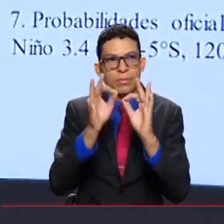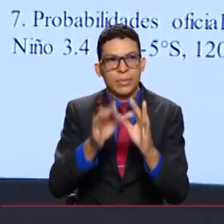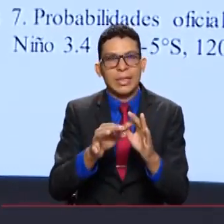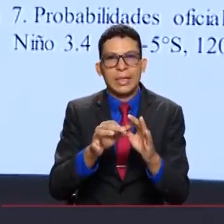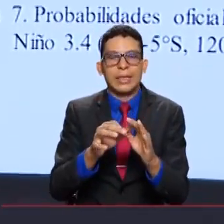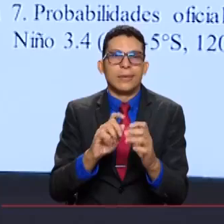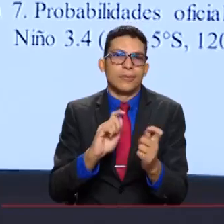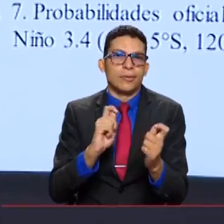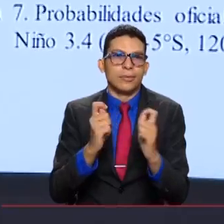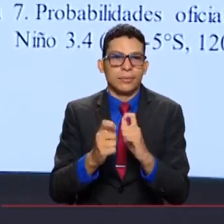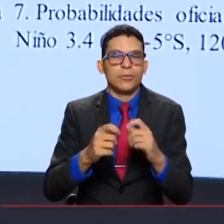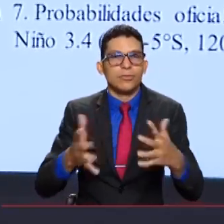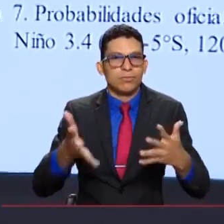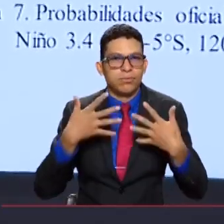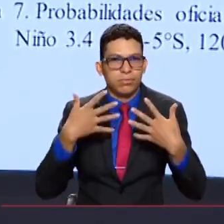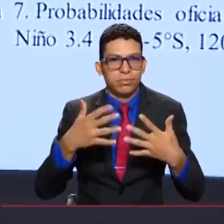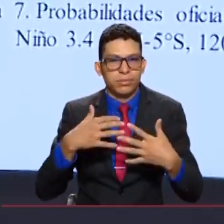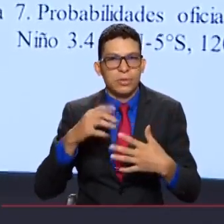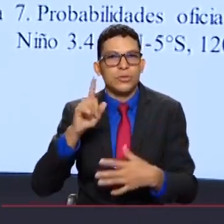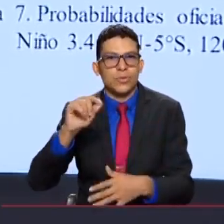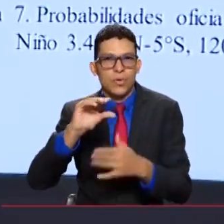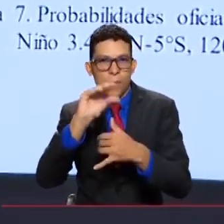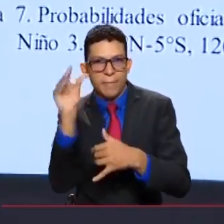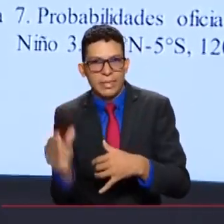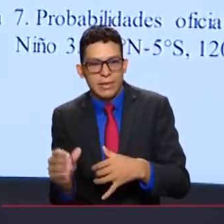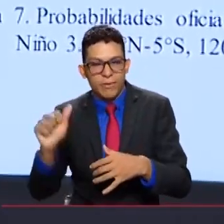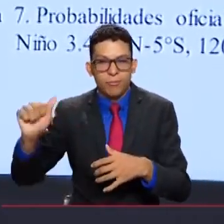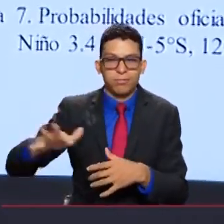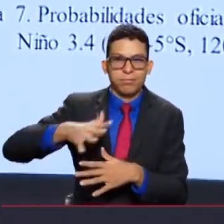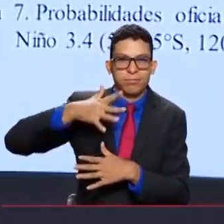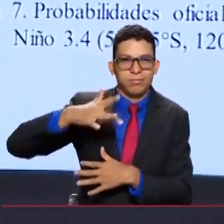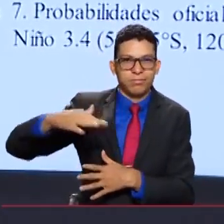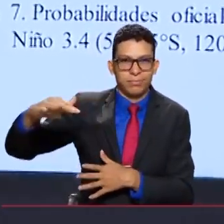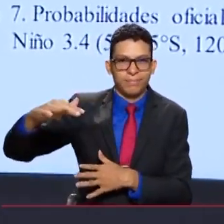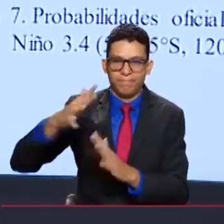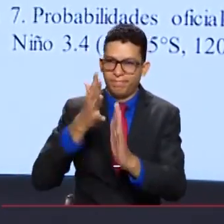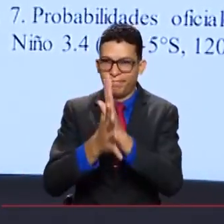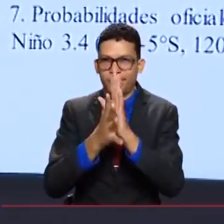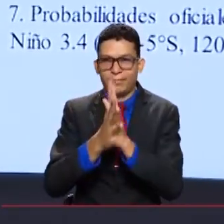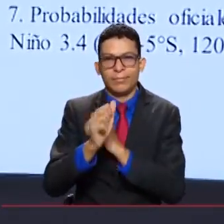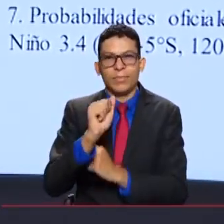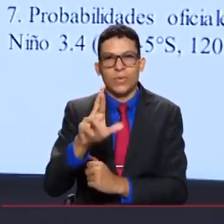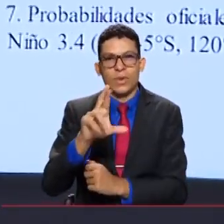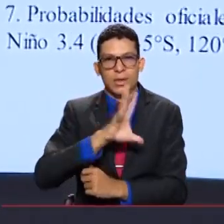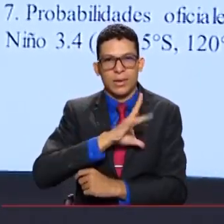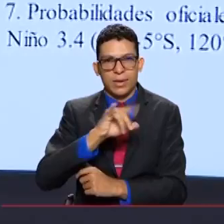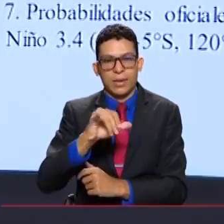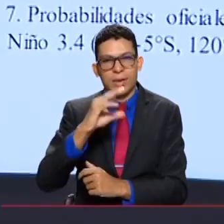anomalía en la temperatura del Océano Pacífico. Es la información desde el sur de Cali,